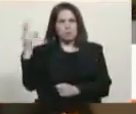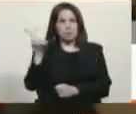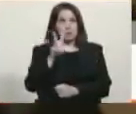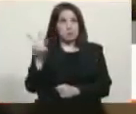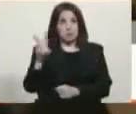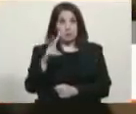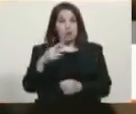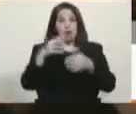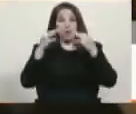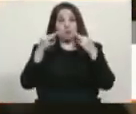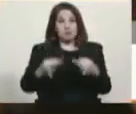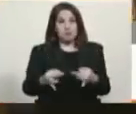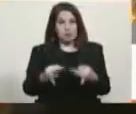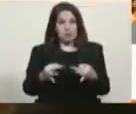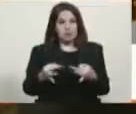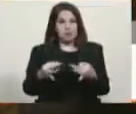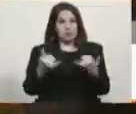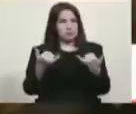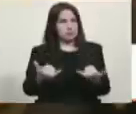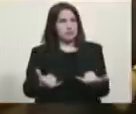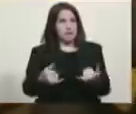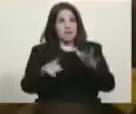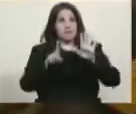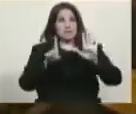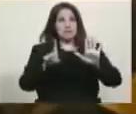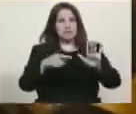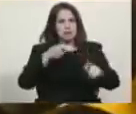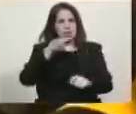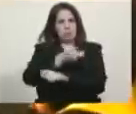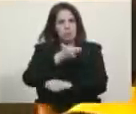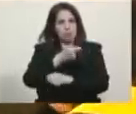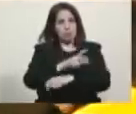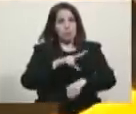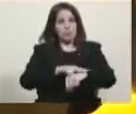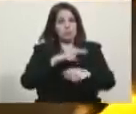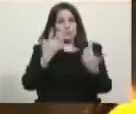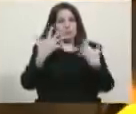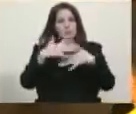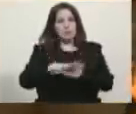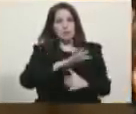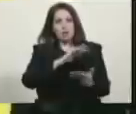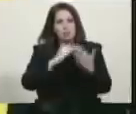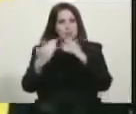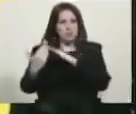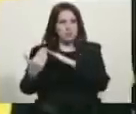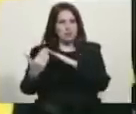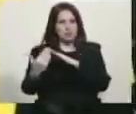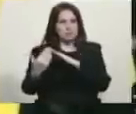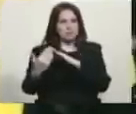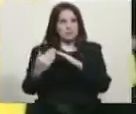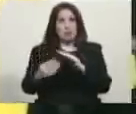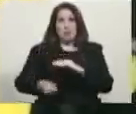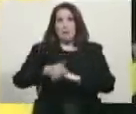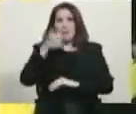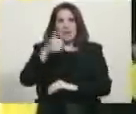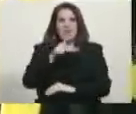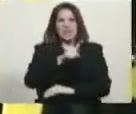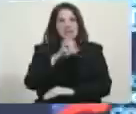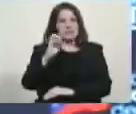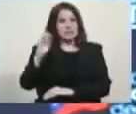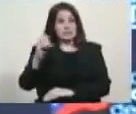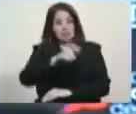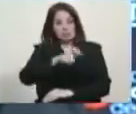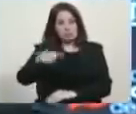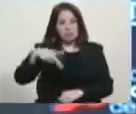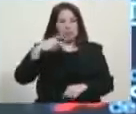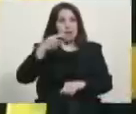deja oficializado esta sexta graduación de Medicina Integral Comunitaria. Más de 100 graduandos